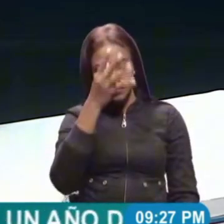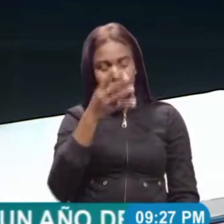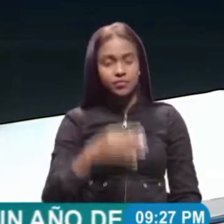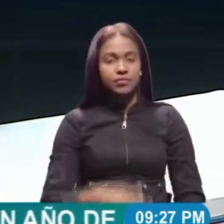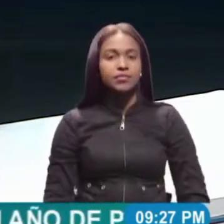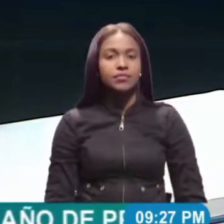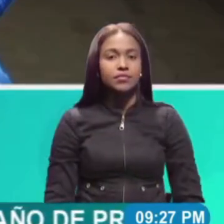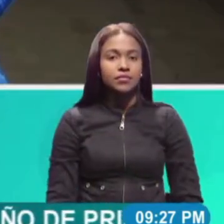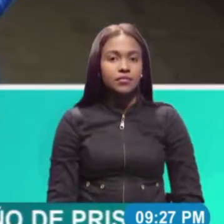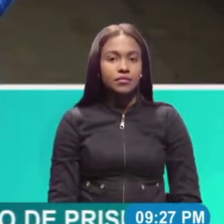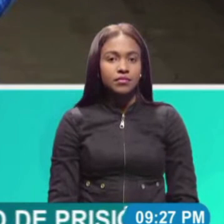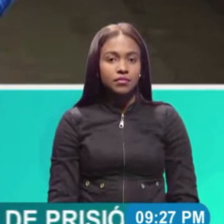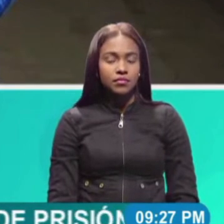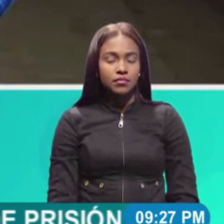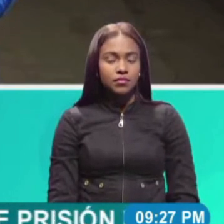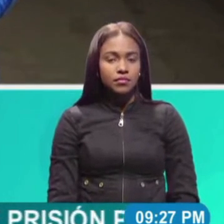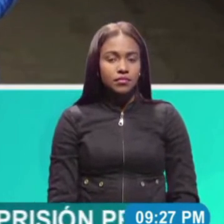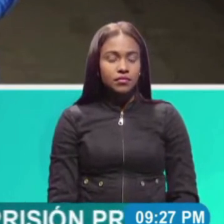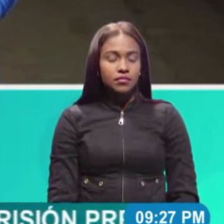Adelante.